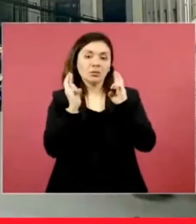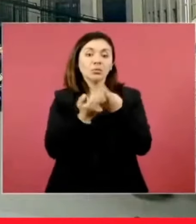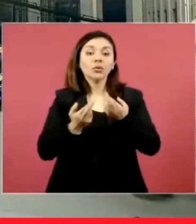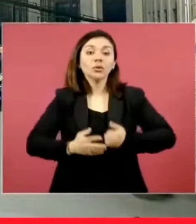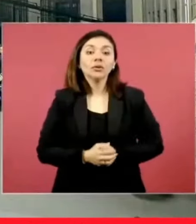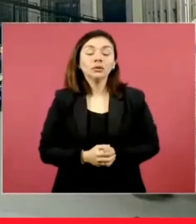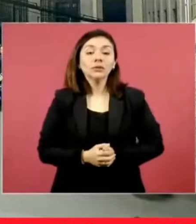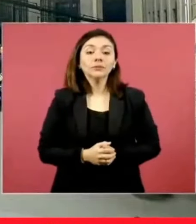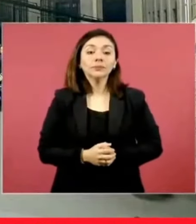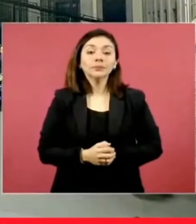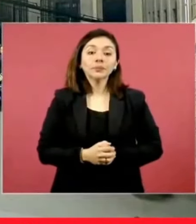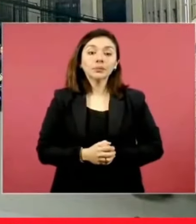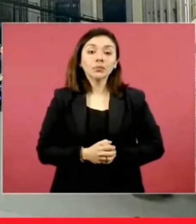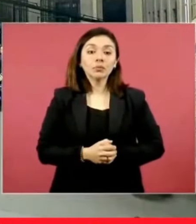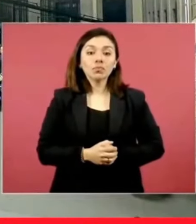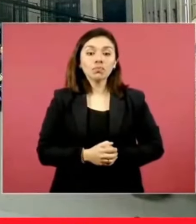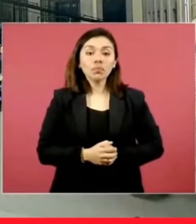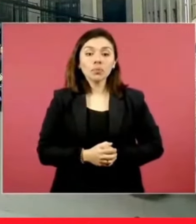si